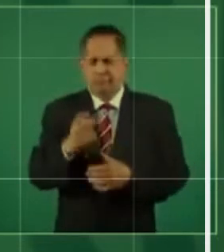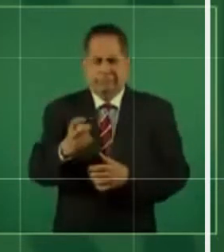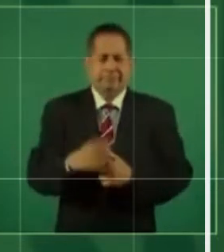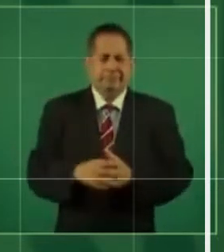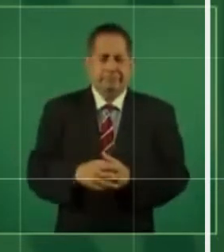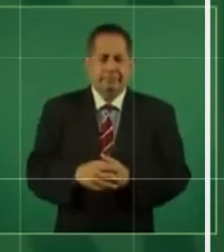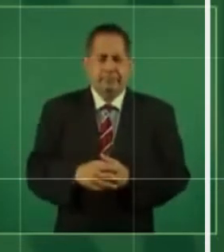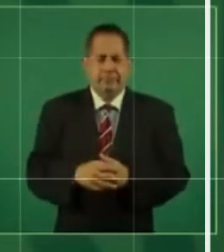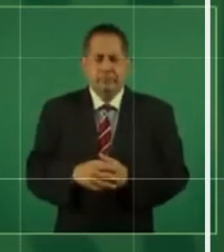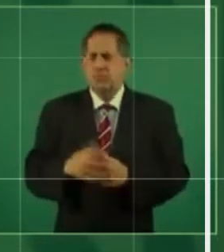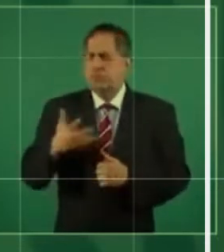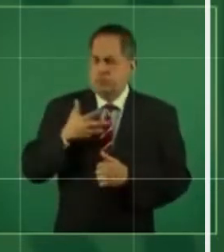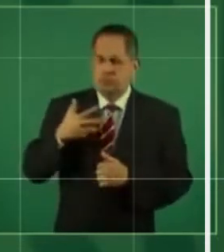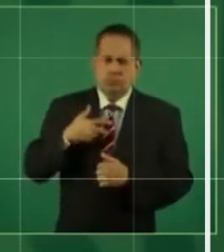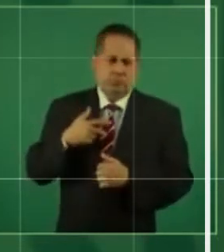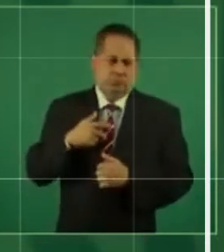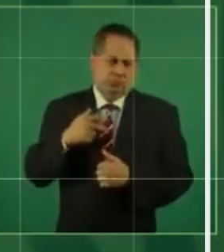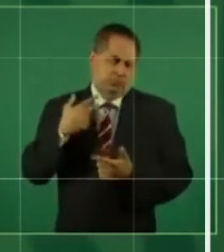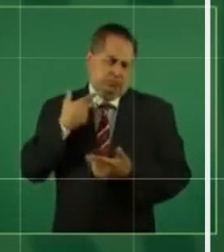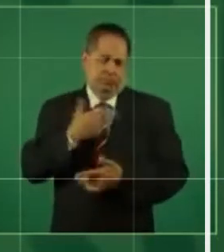moral y política